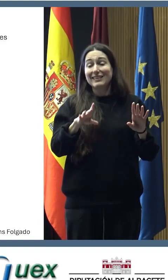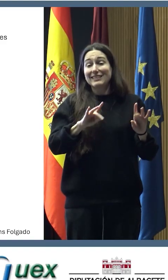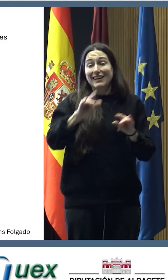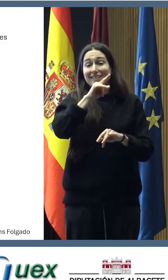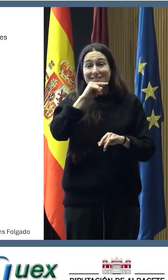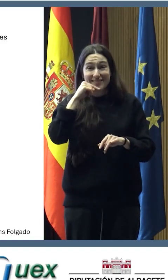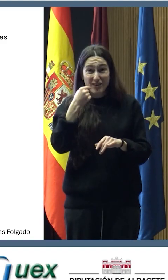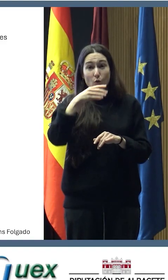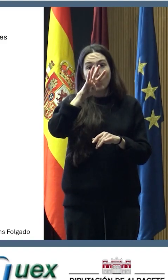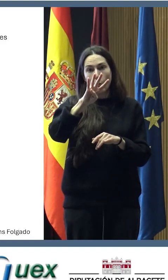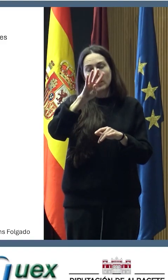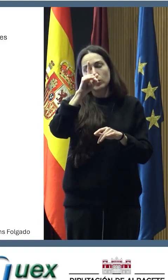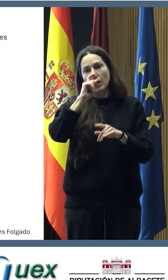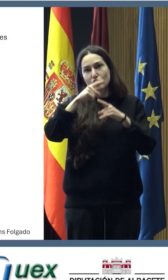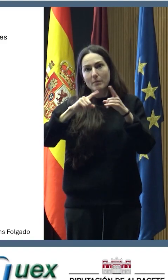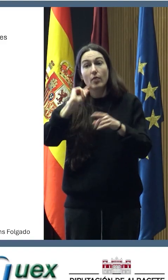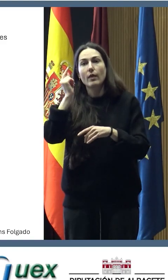medio, o,